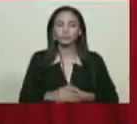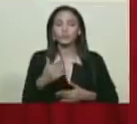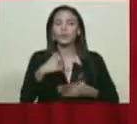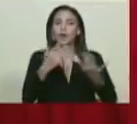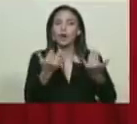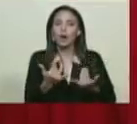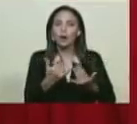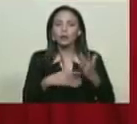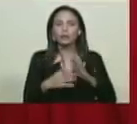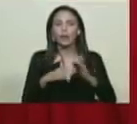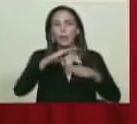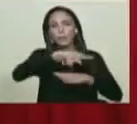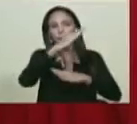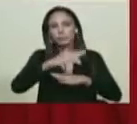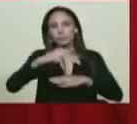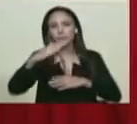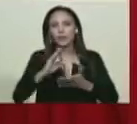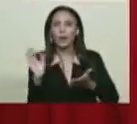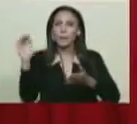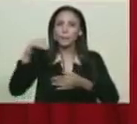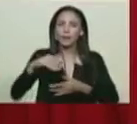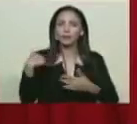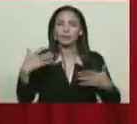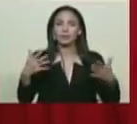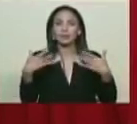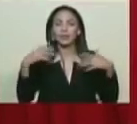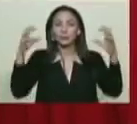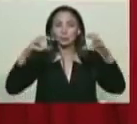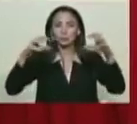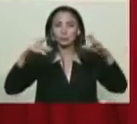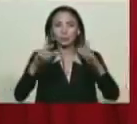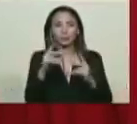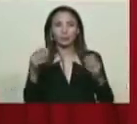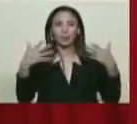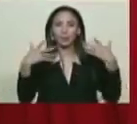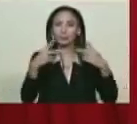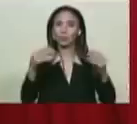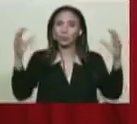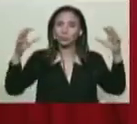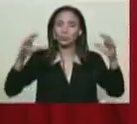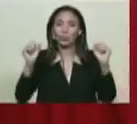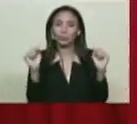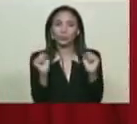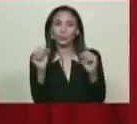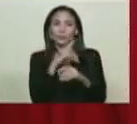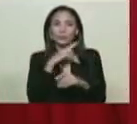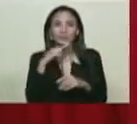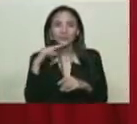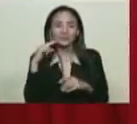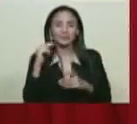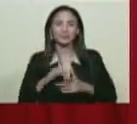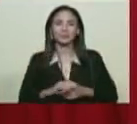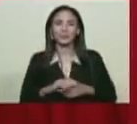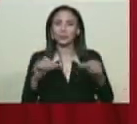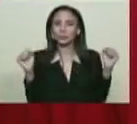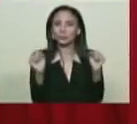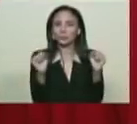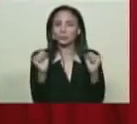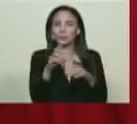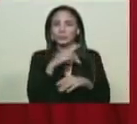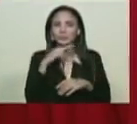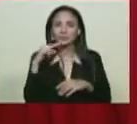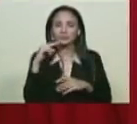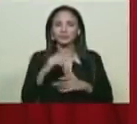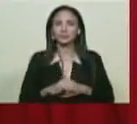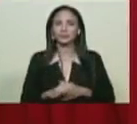Altos Mirandinos, montaña fresca, sabrosa, debe estar lloviendo por allá. Hace frío por allá en el Jarillo. Tierra